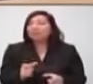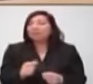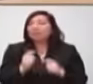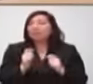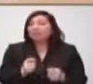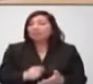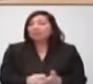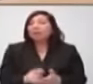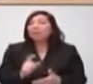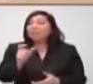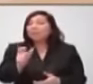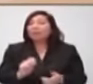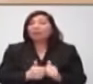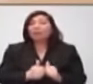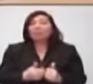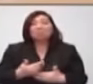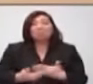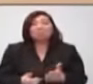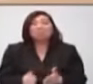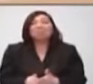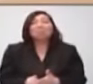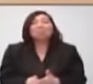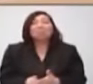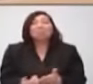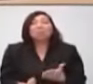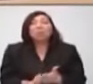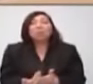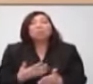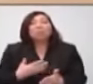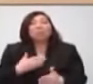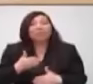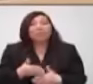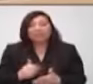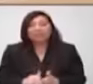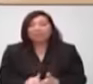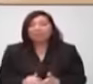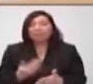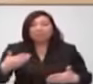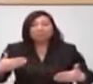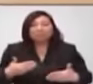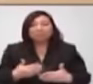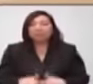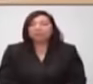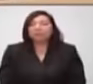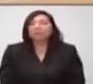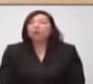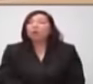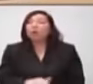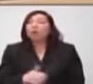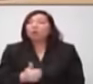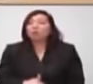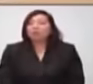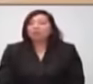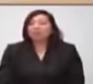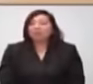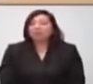brindar atención a los deportistas, se va a generar ahí un polo de desarrollo y van a poder llegar a través del corredor Panamericana. El otro punto que